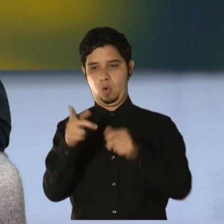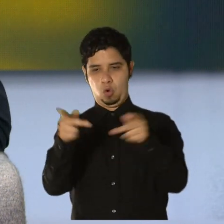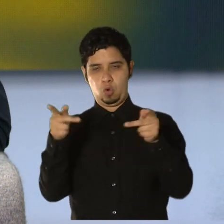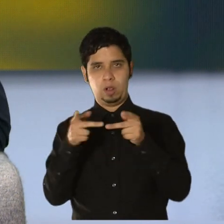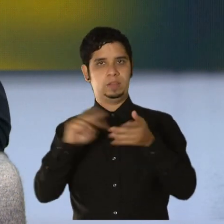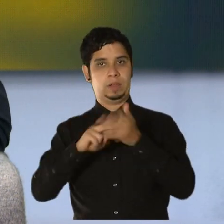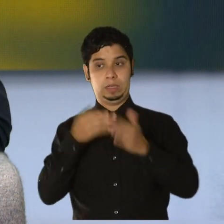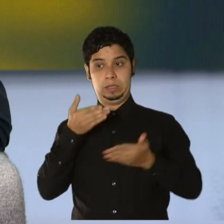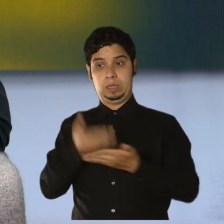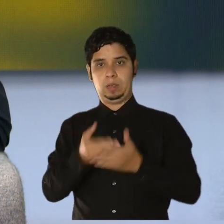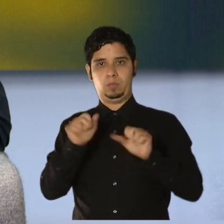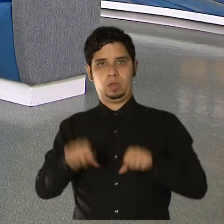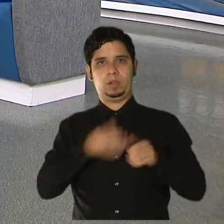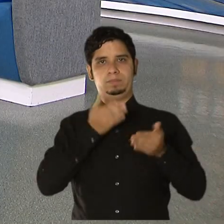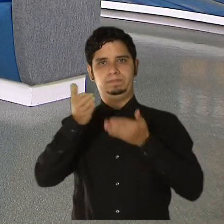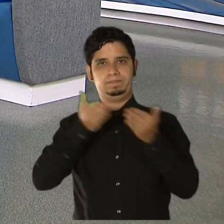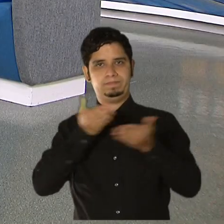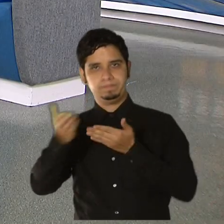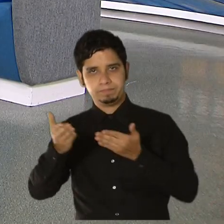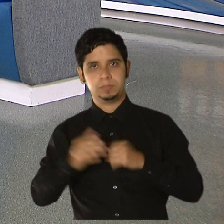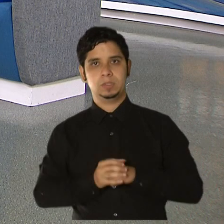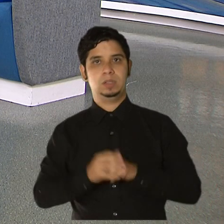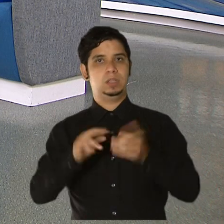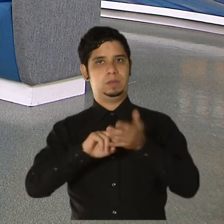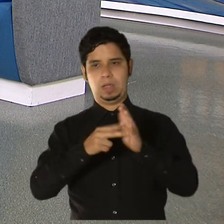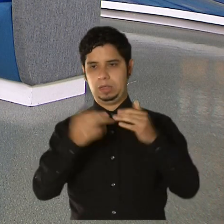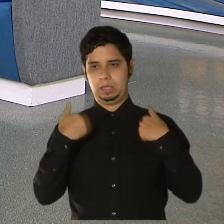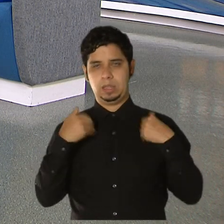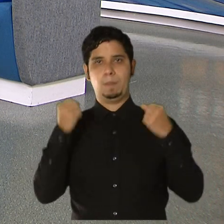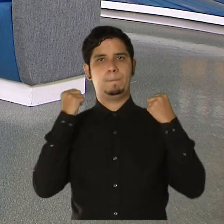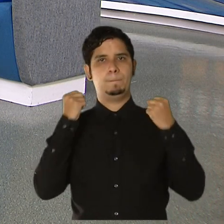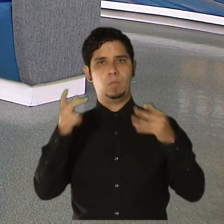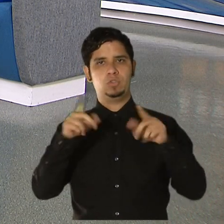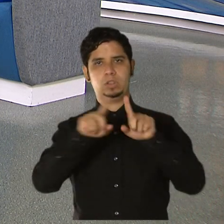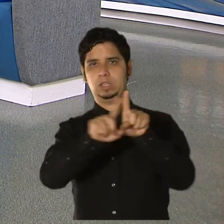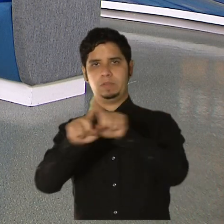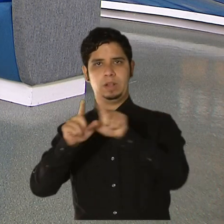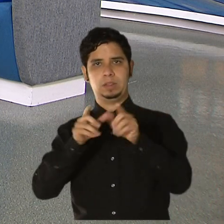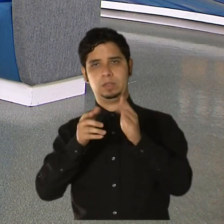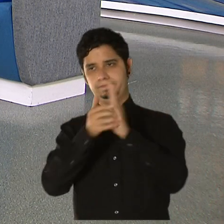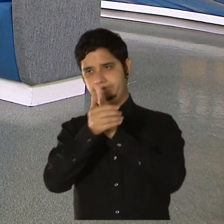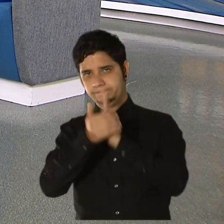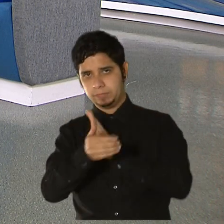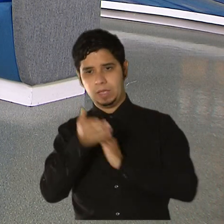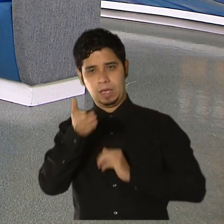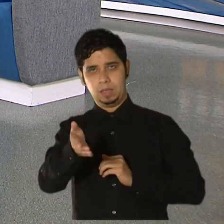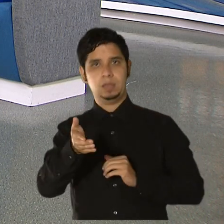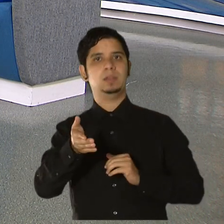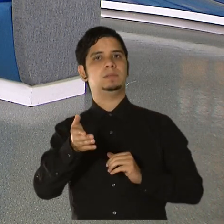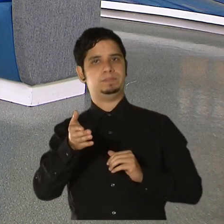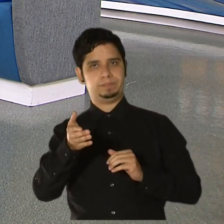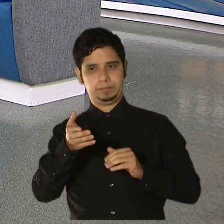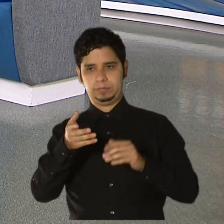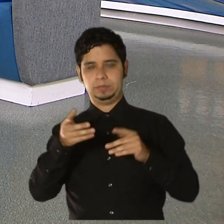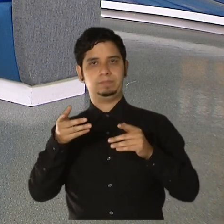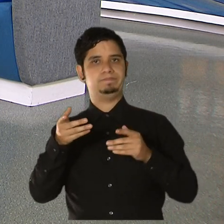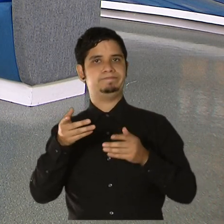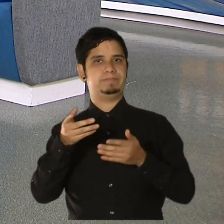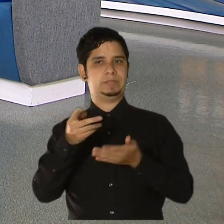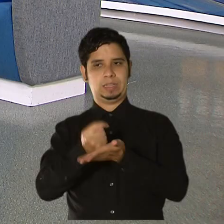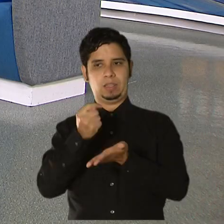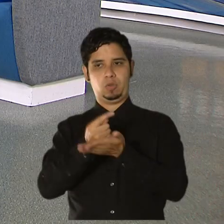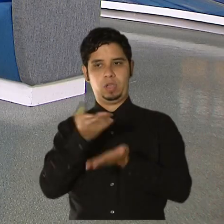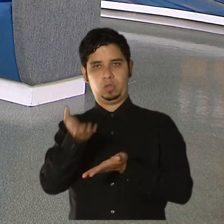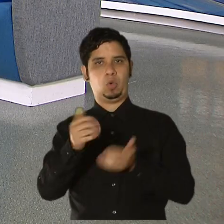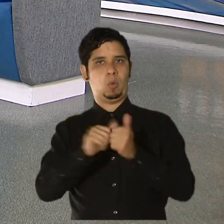sitio. Claro, es un abordaje multidisciplinario tratando esto como una enfermedad. Pero para